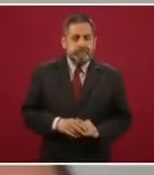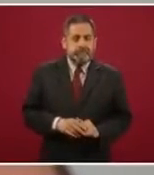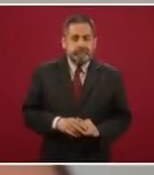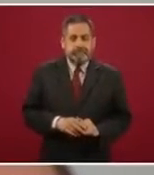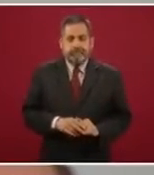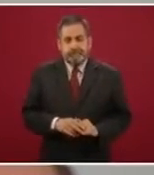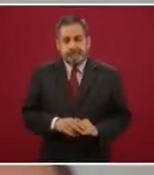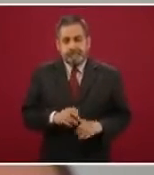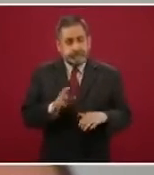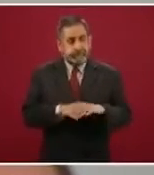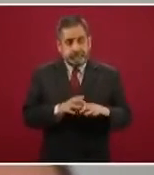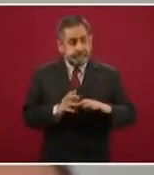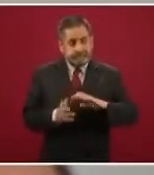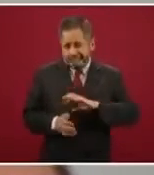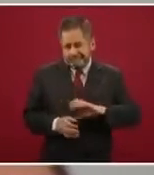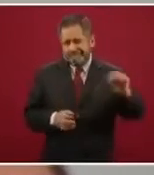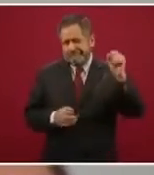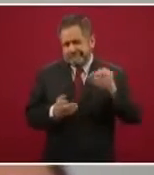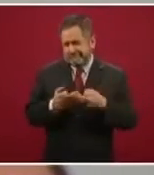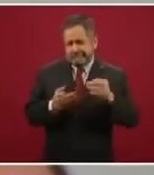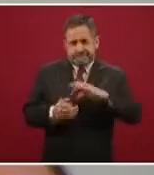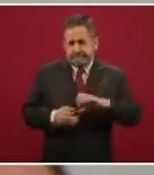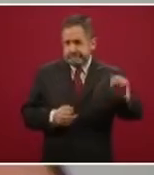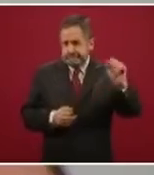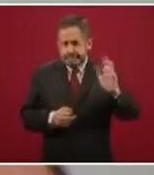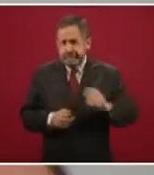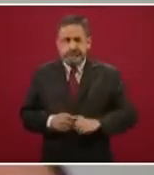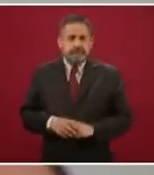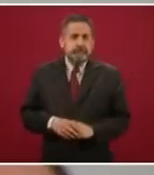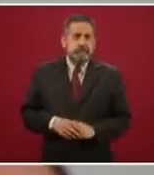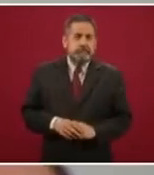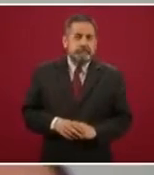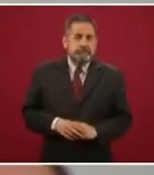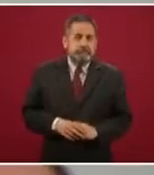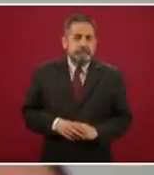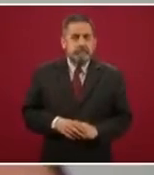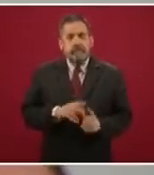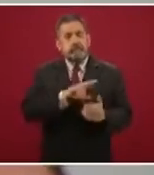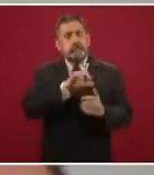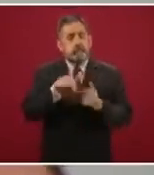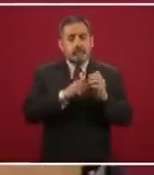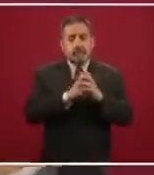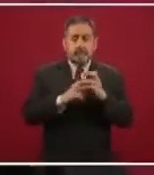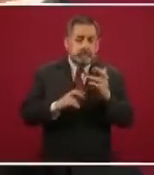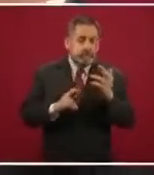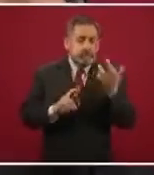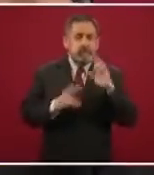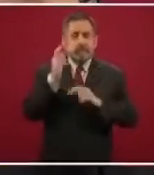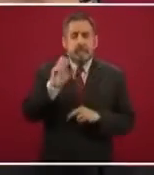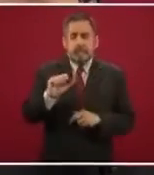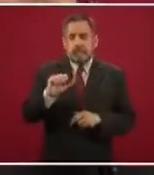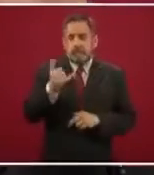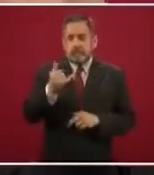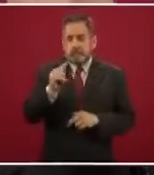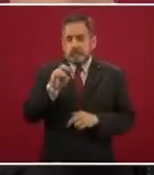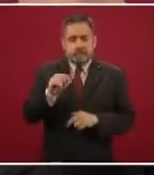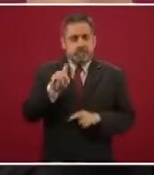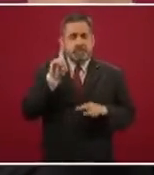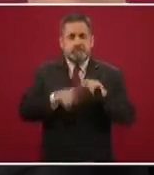otra extensión de nuestro territorio, ¿no? Hasta que vino la revolución de Ayutla y se le